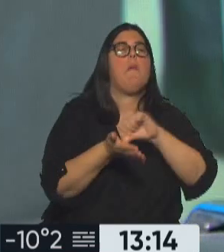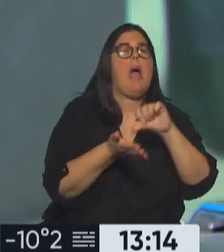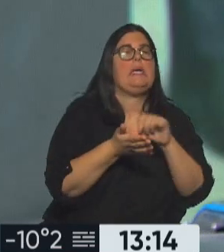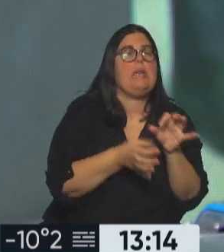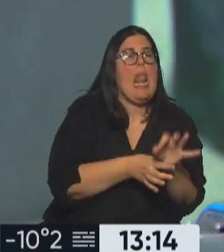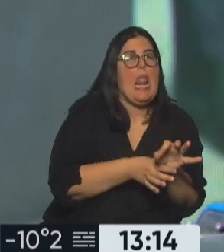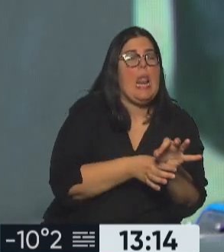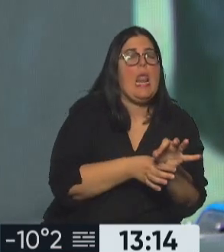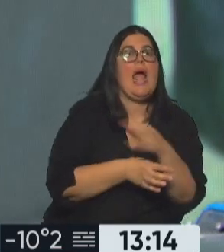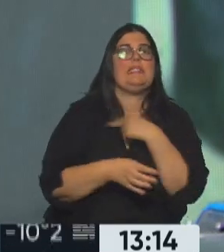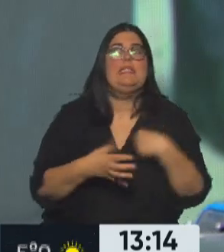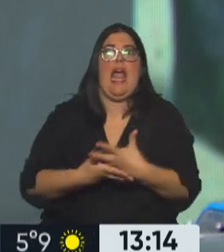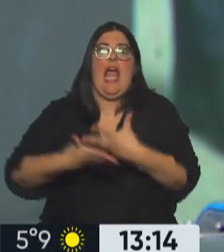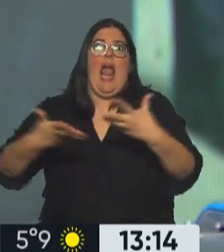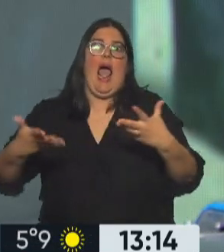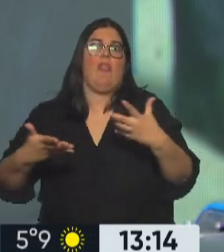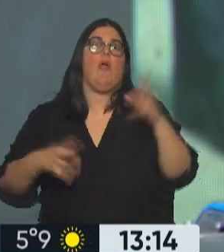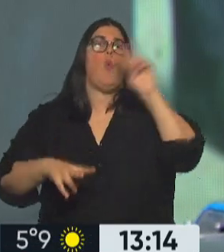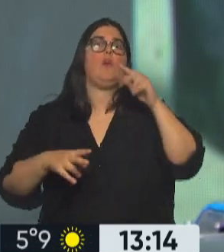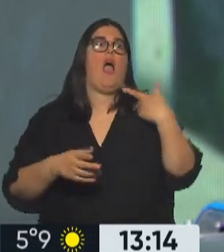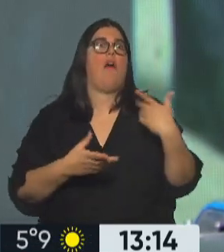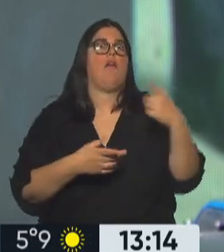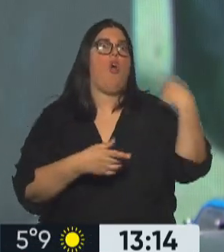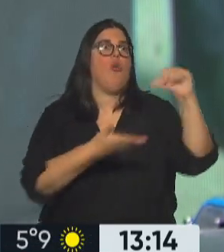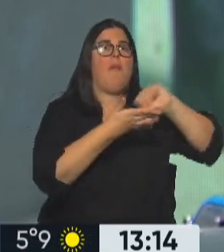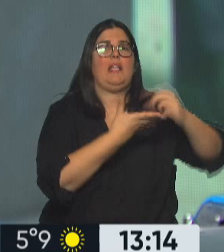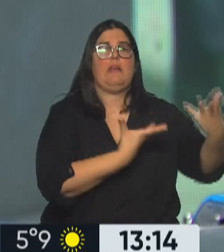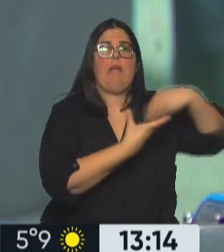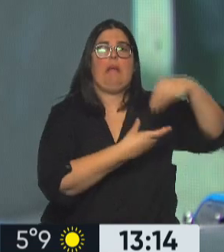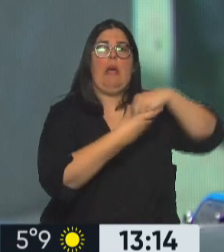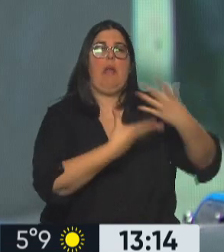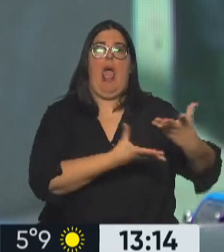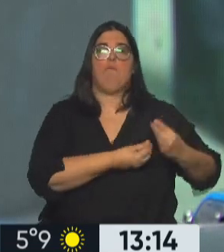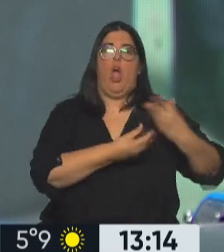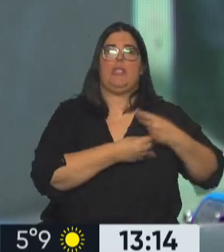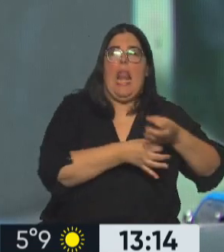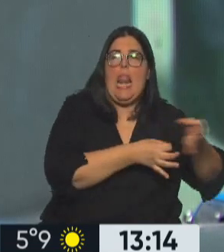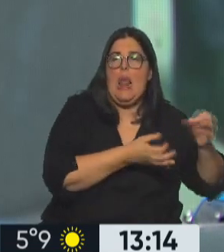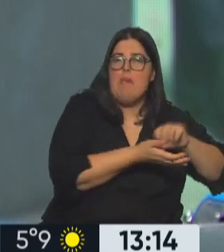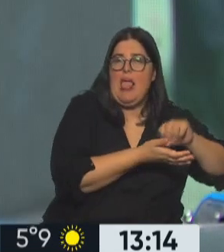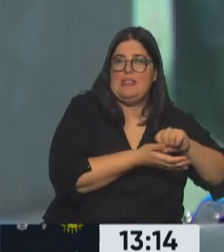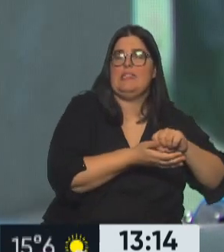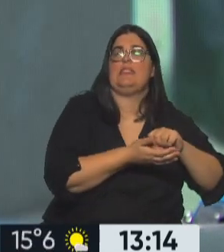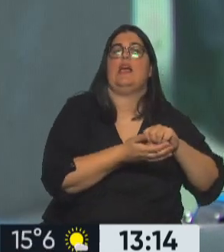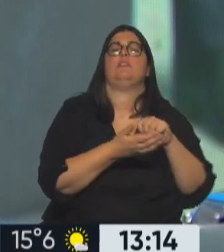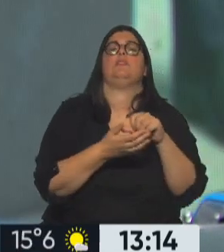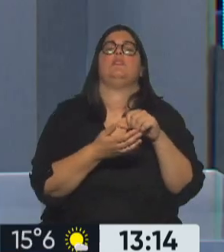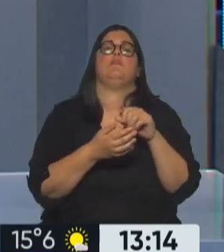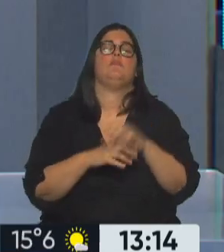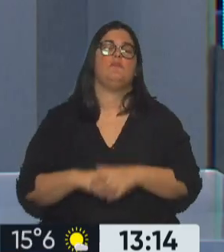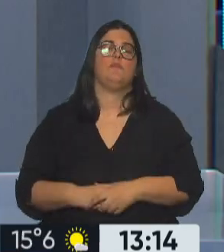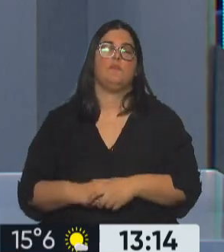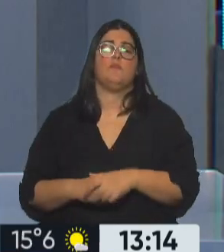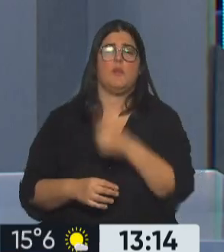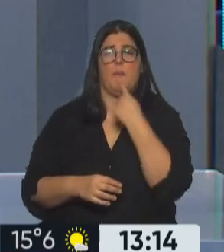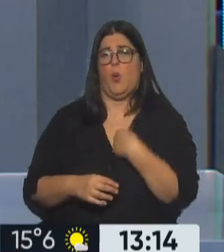que ha crecido mucho más o que se ha desarrollado mucho más que los países miembros que se han sumado y de los que también ya formaban parte? Claro, es una